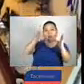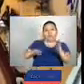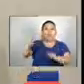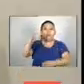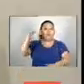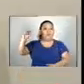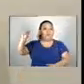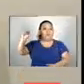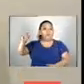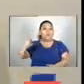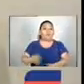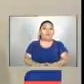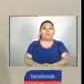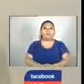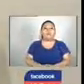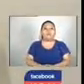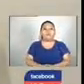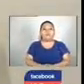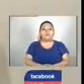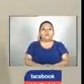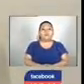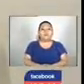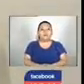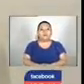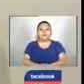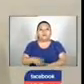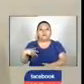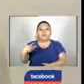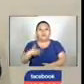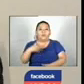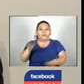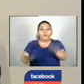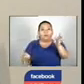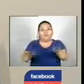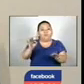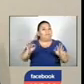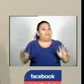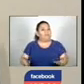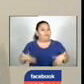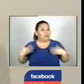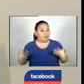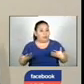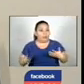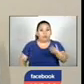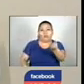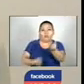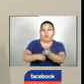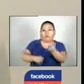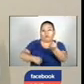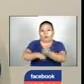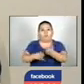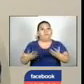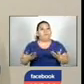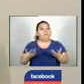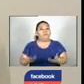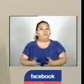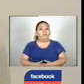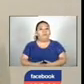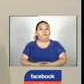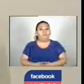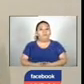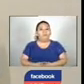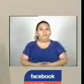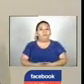CNJ. A representar al Demo Judicial es básicamente pues fortalecer la especialización